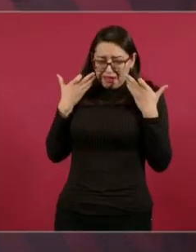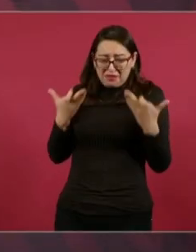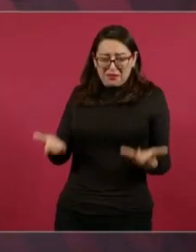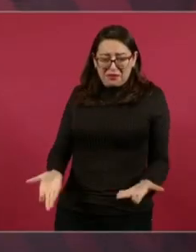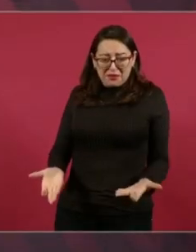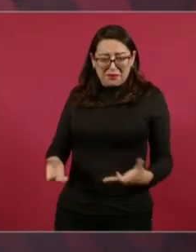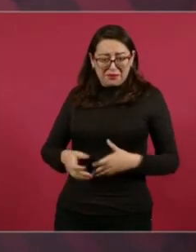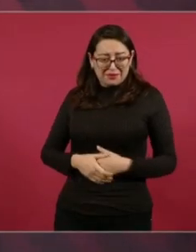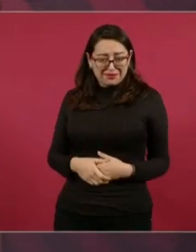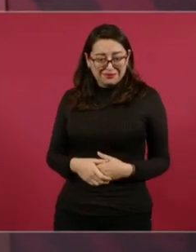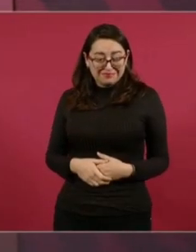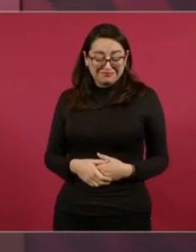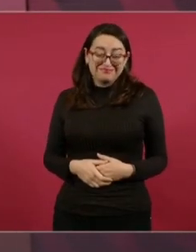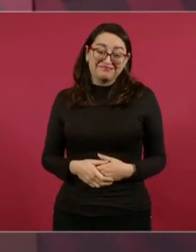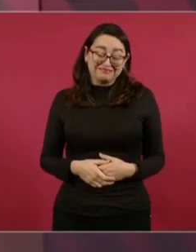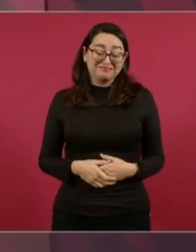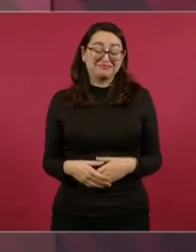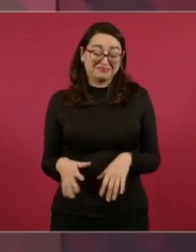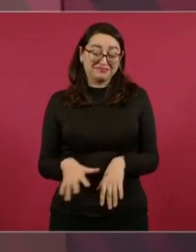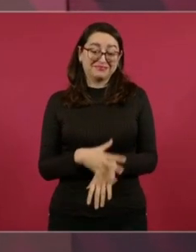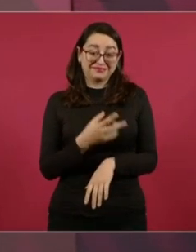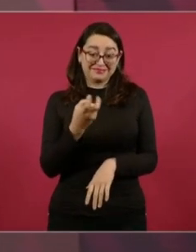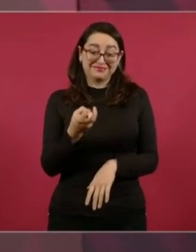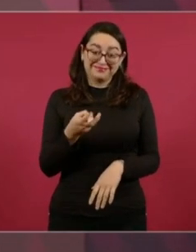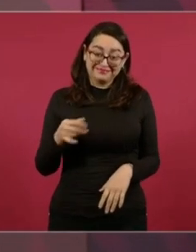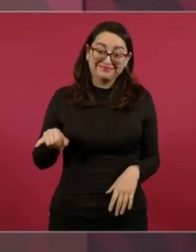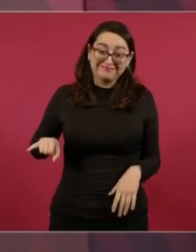Por eso es interesante, pues,